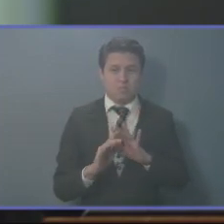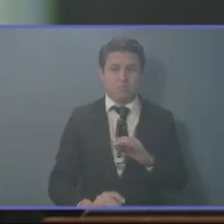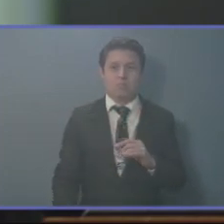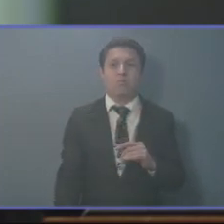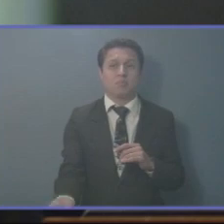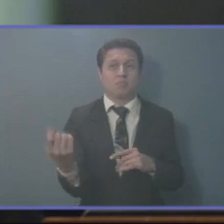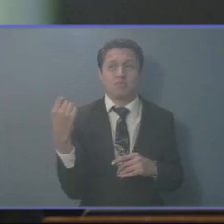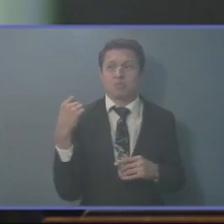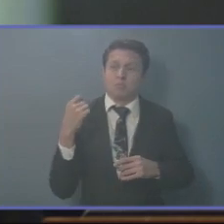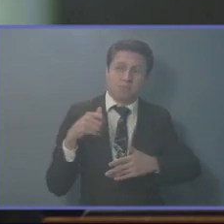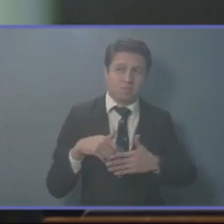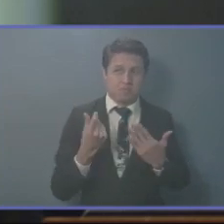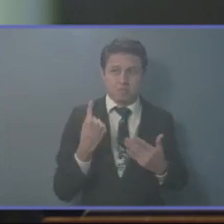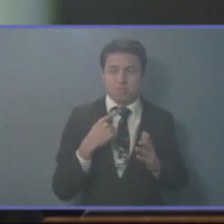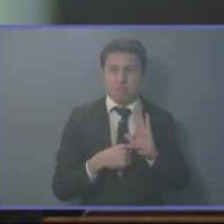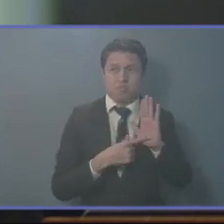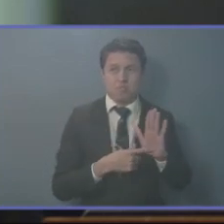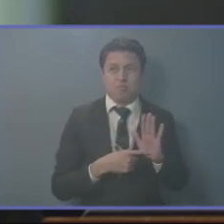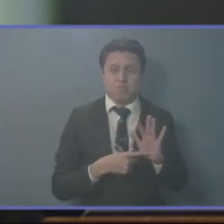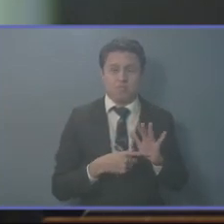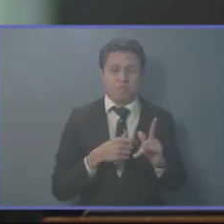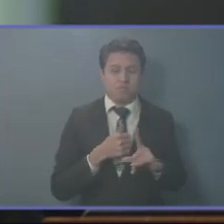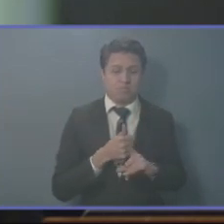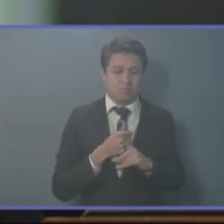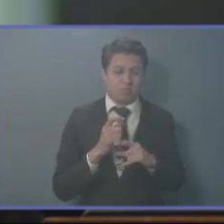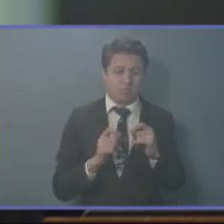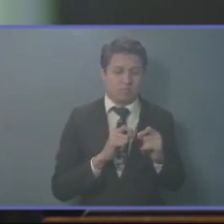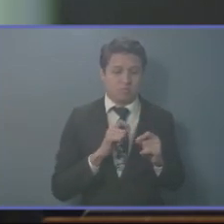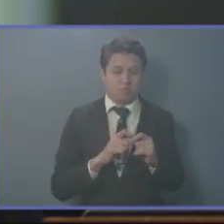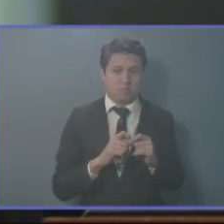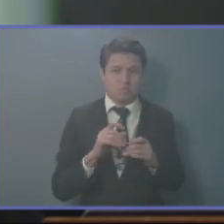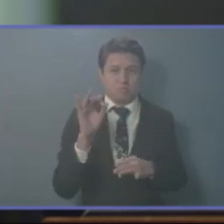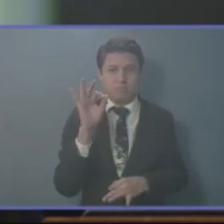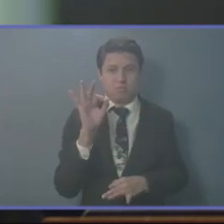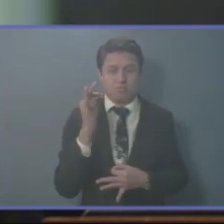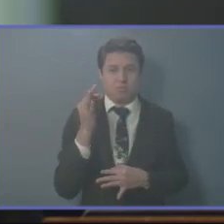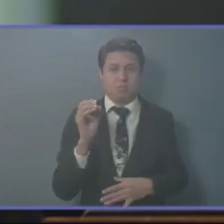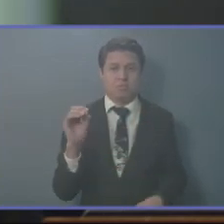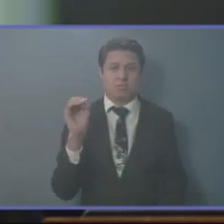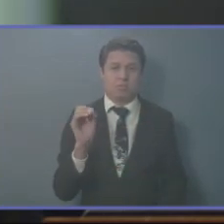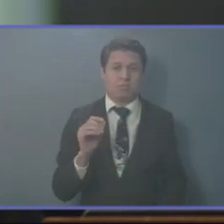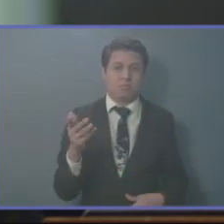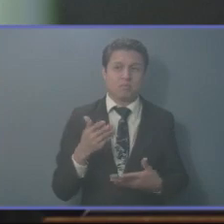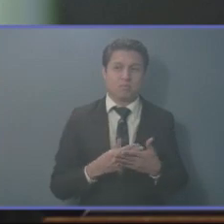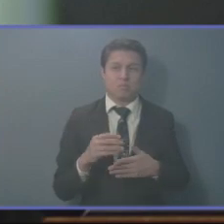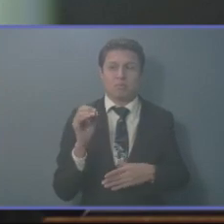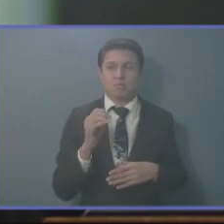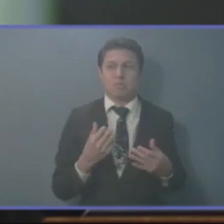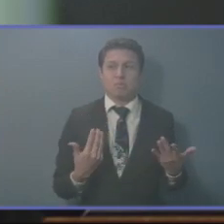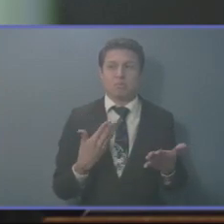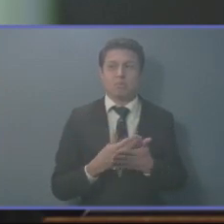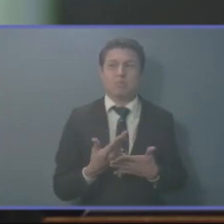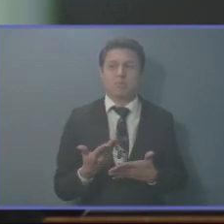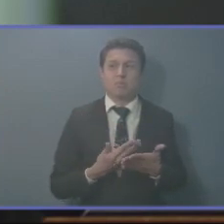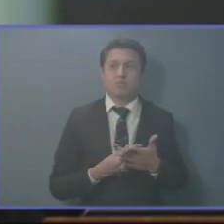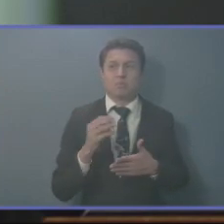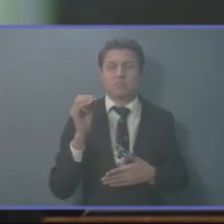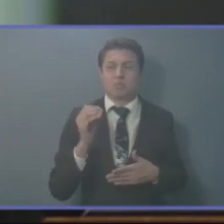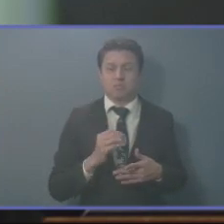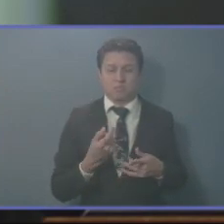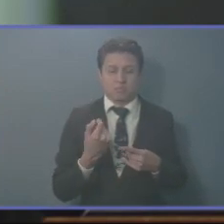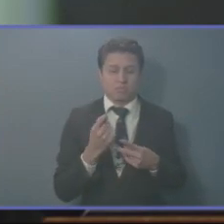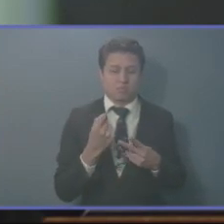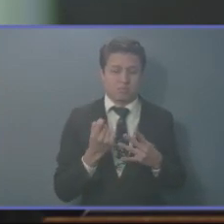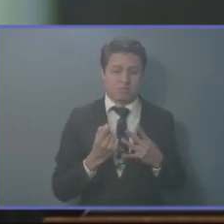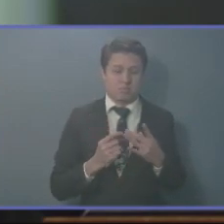no hubiesen presentado la declaración de renta correspondiente, se tomará como base el impuesto determinado y reflejado en sus estados financieros